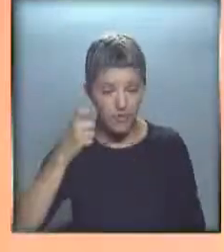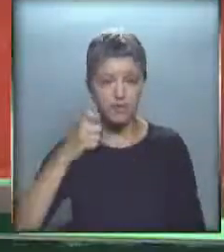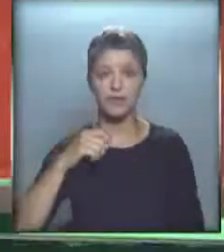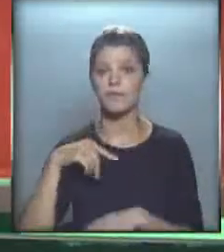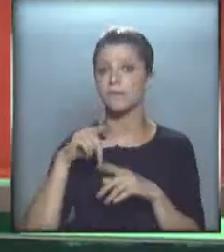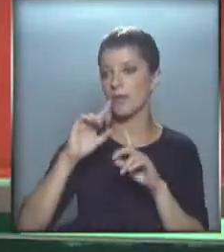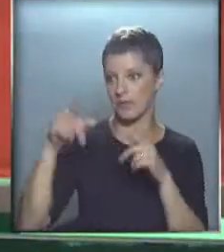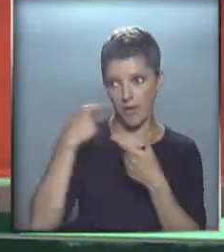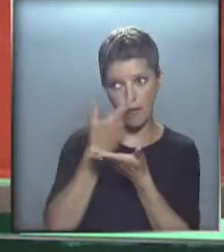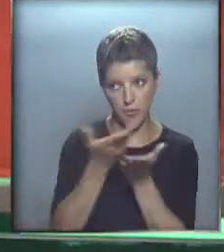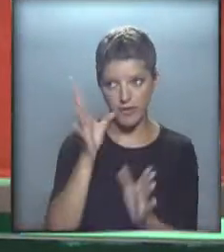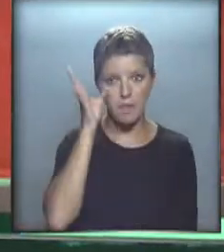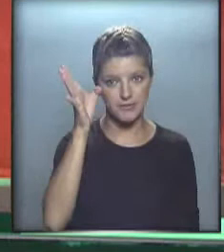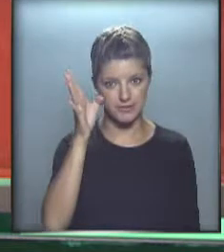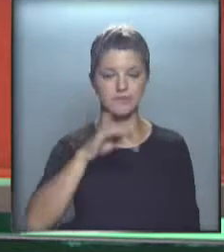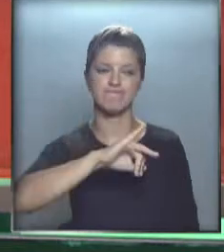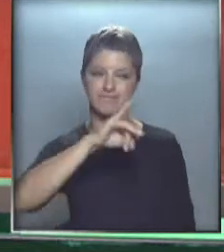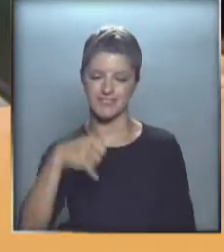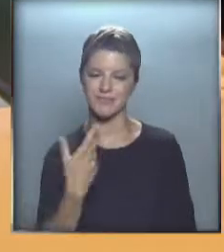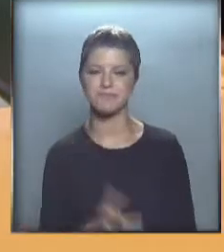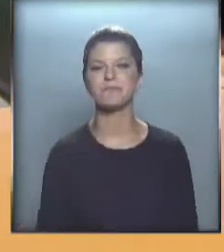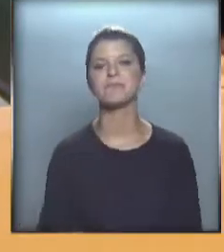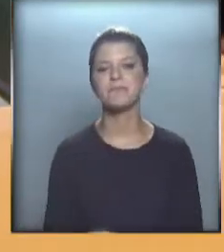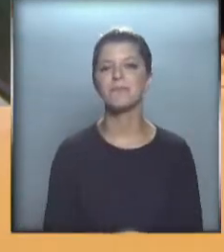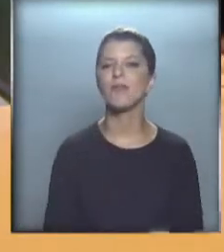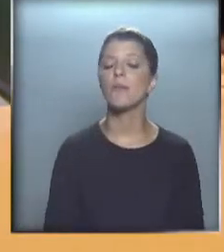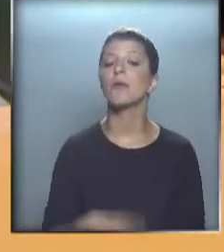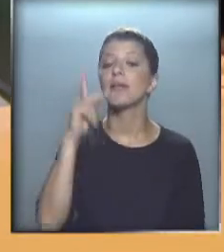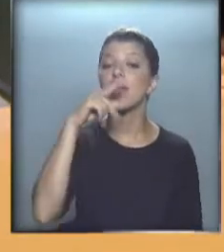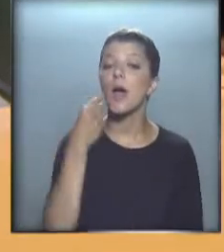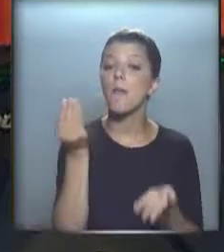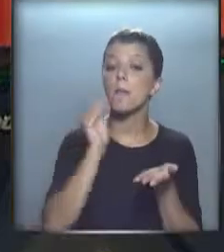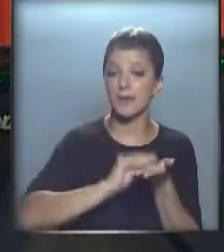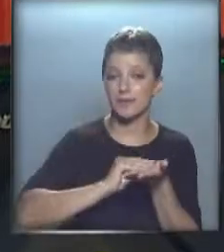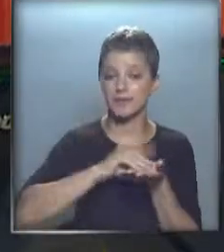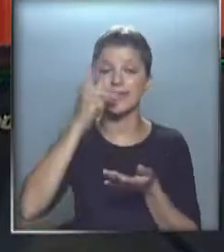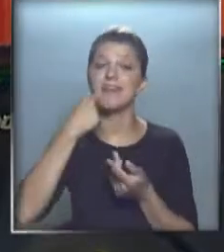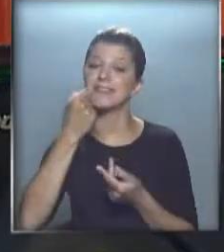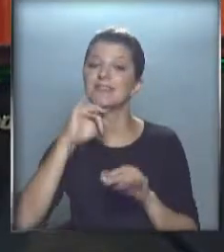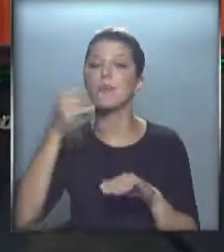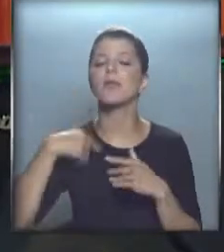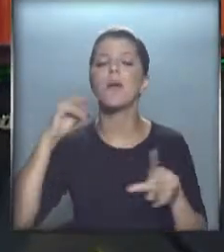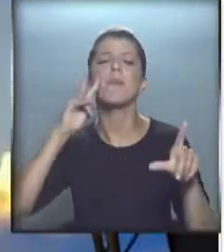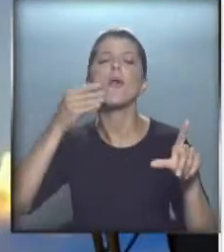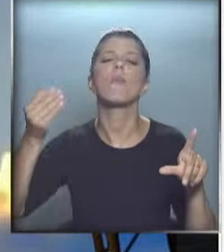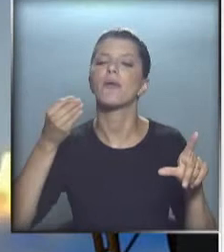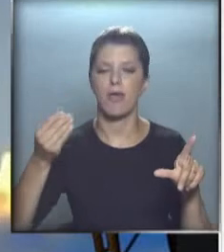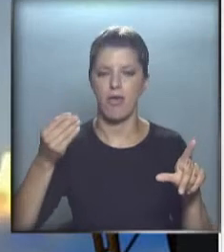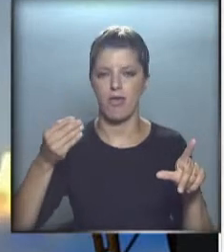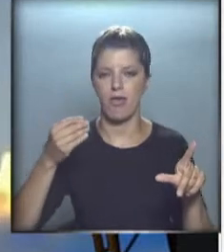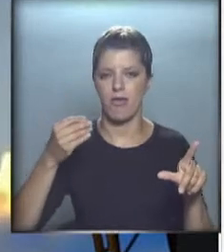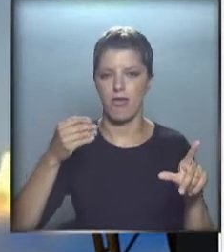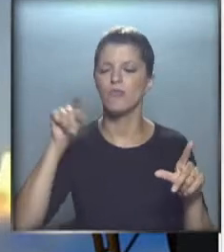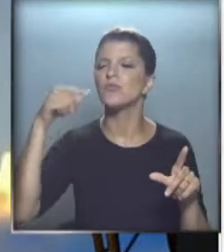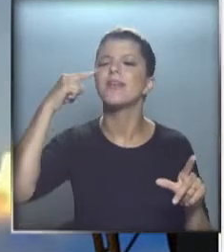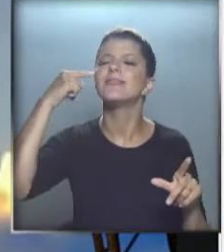¿no? Sí. Te exponía. Kiara, ¿quién más? Sí, no, queríamos saber. ¿Por qué habría que ver la novela, no? ¿Qué nos podrían decir ustedes? ¿Por qué tenemos